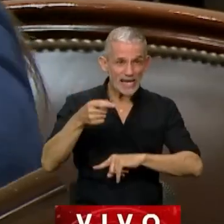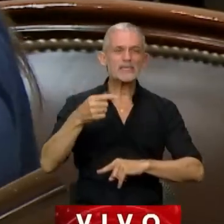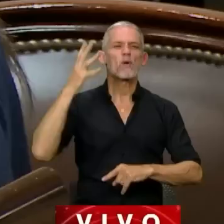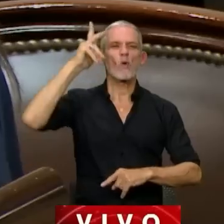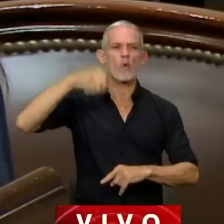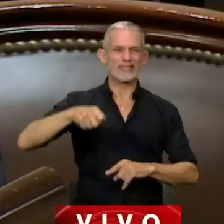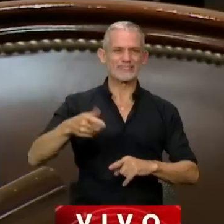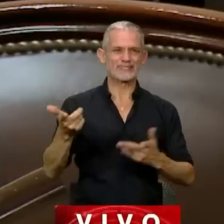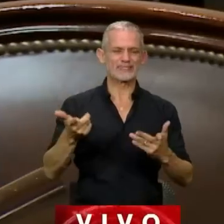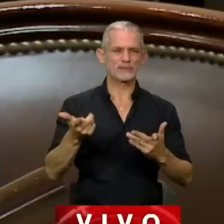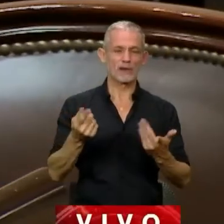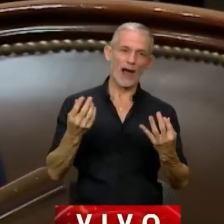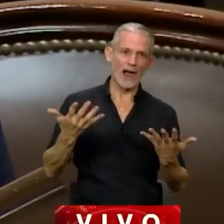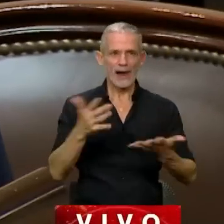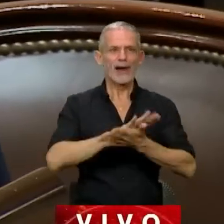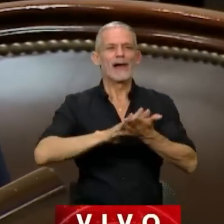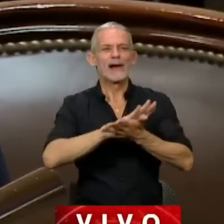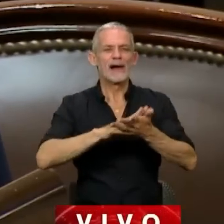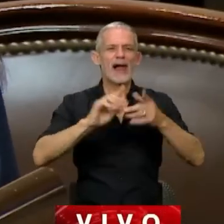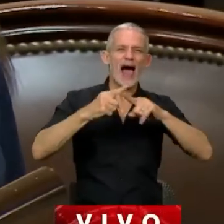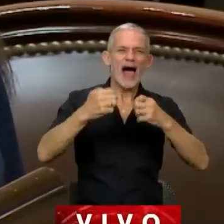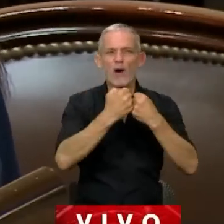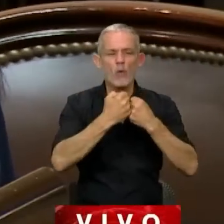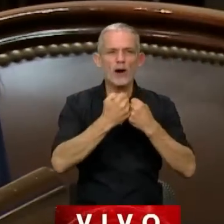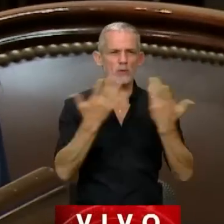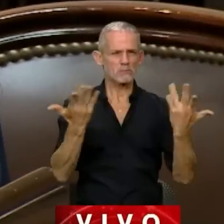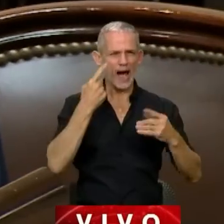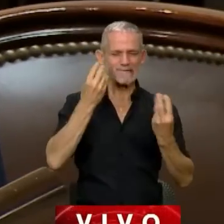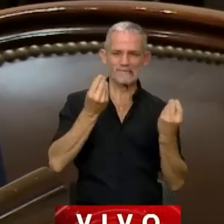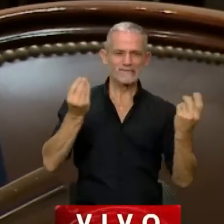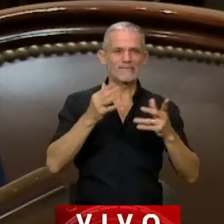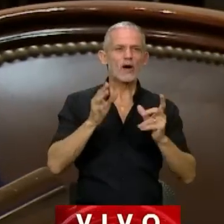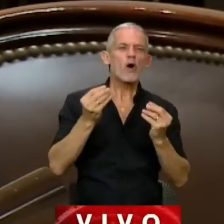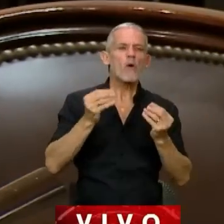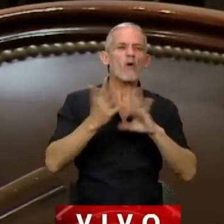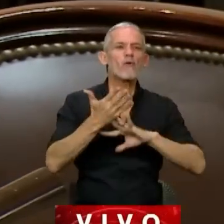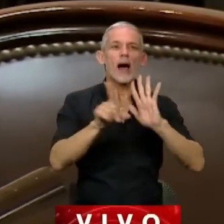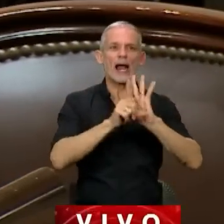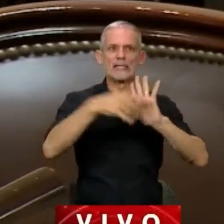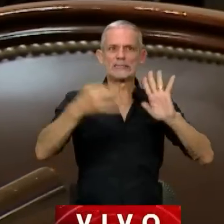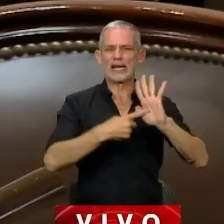ganancias en una solución que buscamos compaginar en términos de